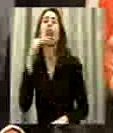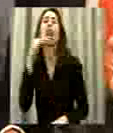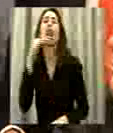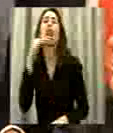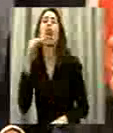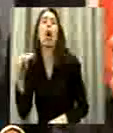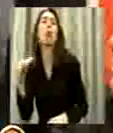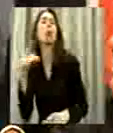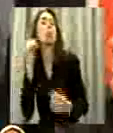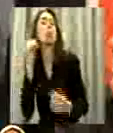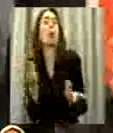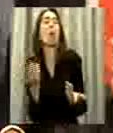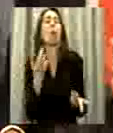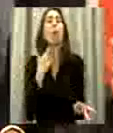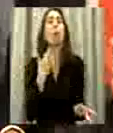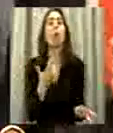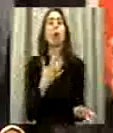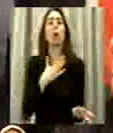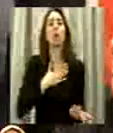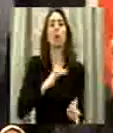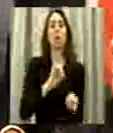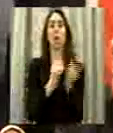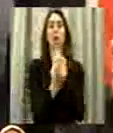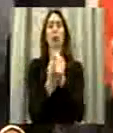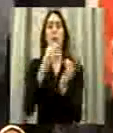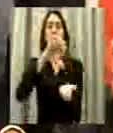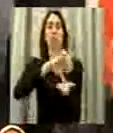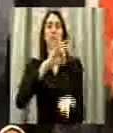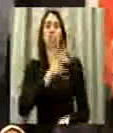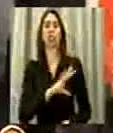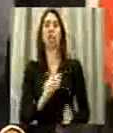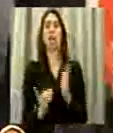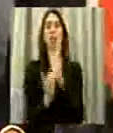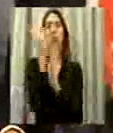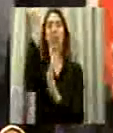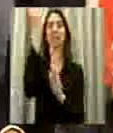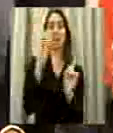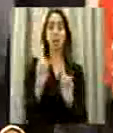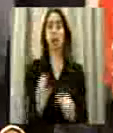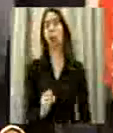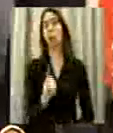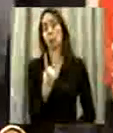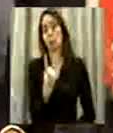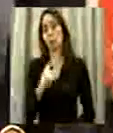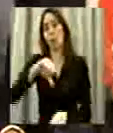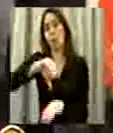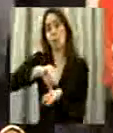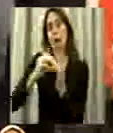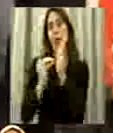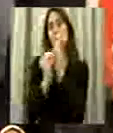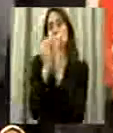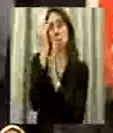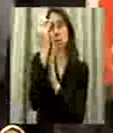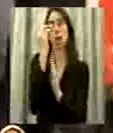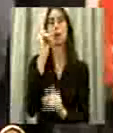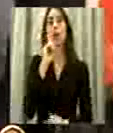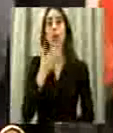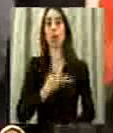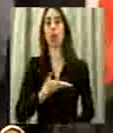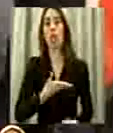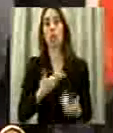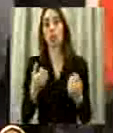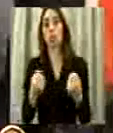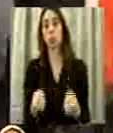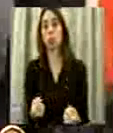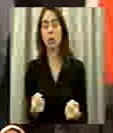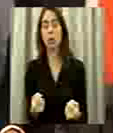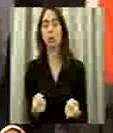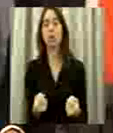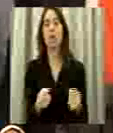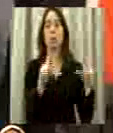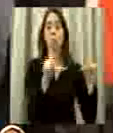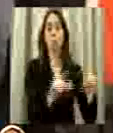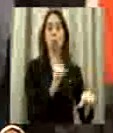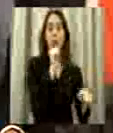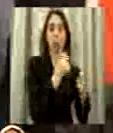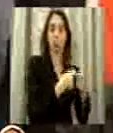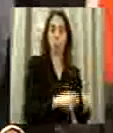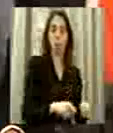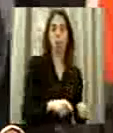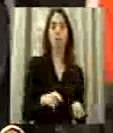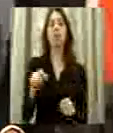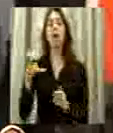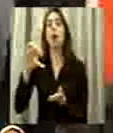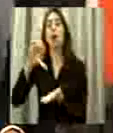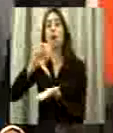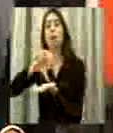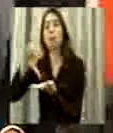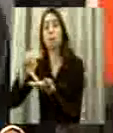mismo, porque a veces uno dice, bueno, pero ¿por qué queremos ser país desarrollado? Bueno, en primer lugar, porque un país desarrollado tiene posibilidades de reducir la pobreza como no lo tienen